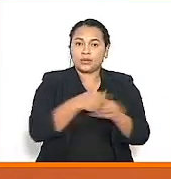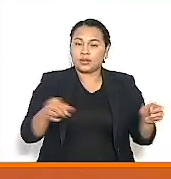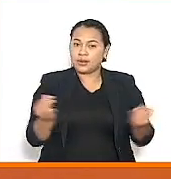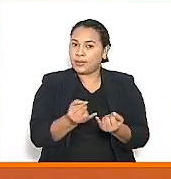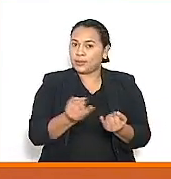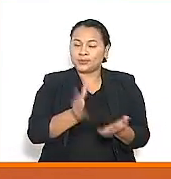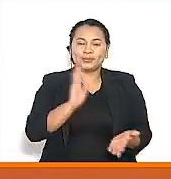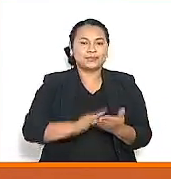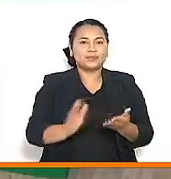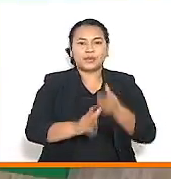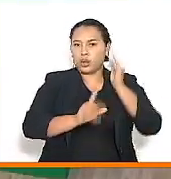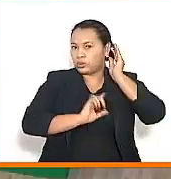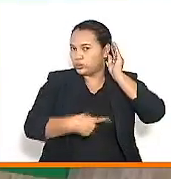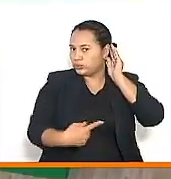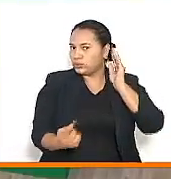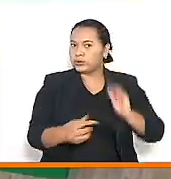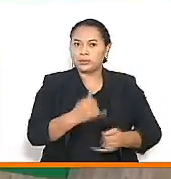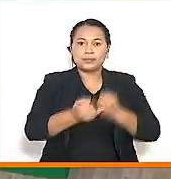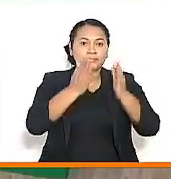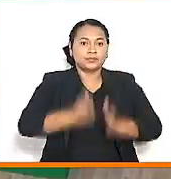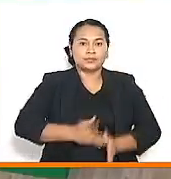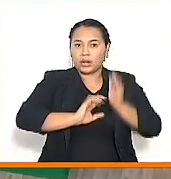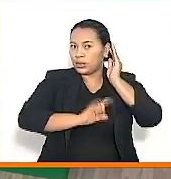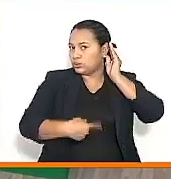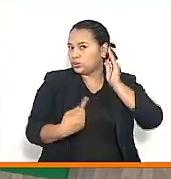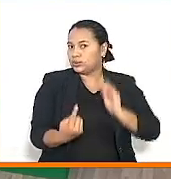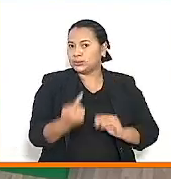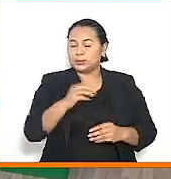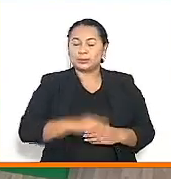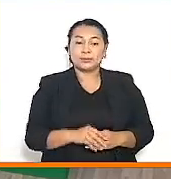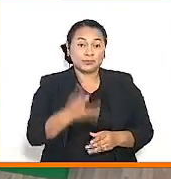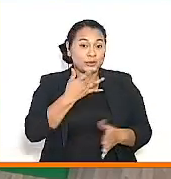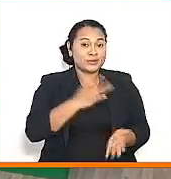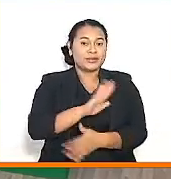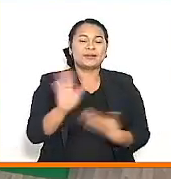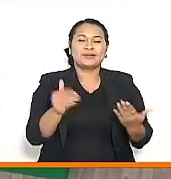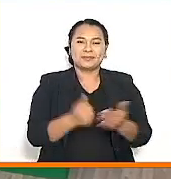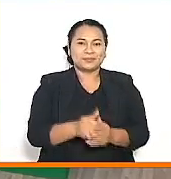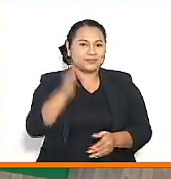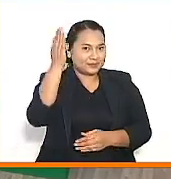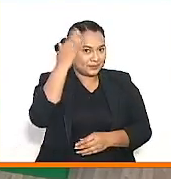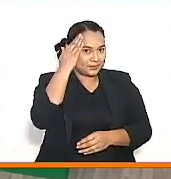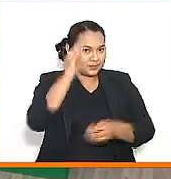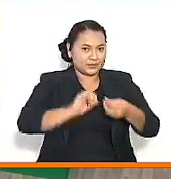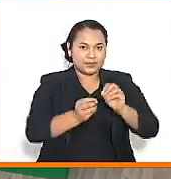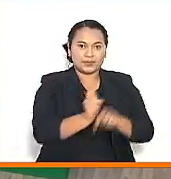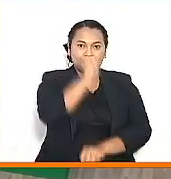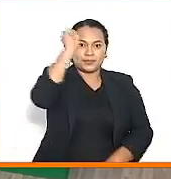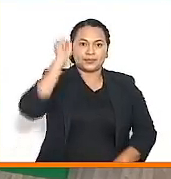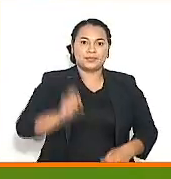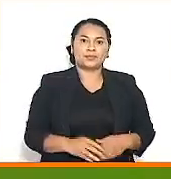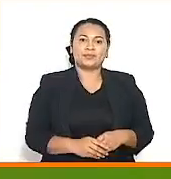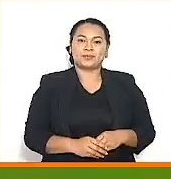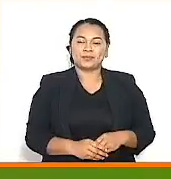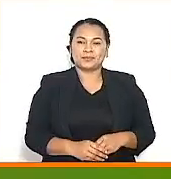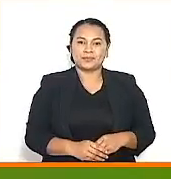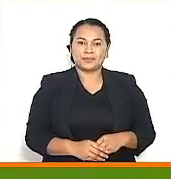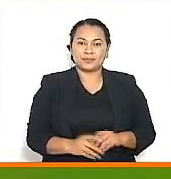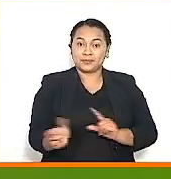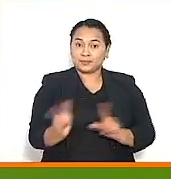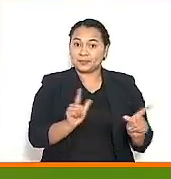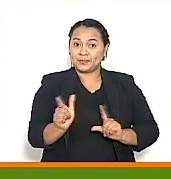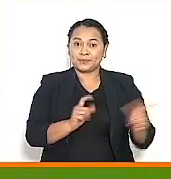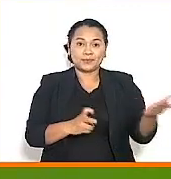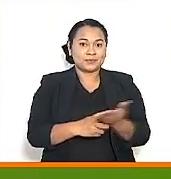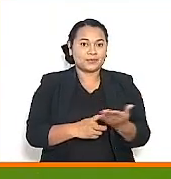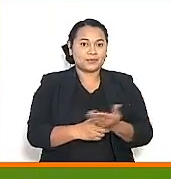monto invertido en Diaria. Pero si sos jugador para más uno, suerte porque vamos a conocer el número ganador. Espero tengas tu boleto en